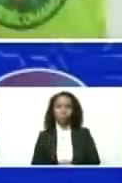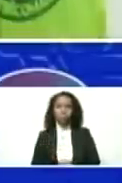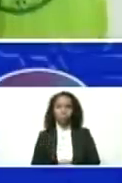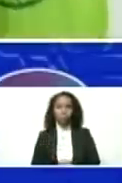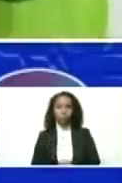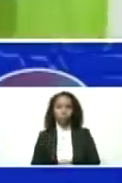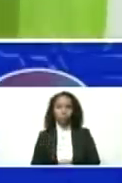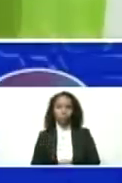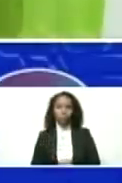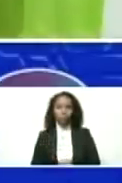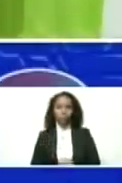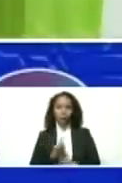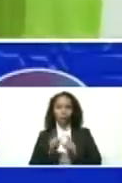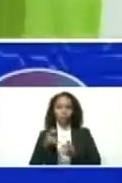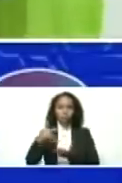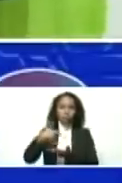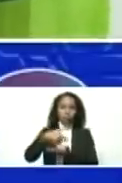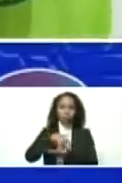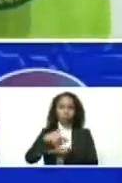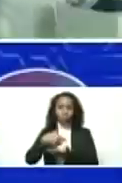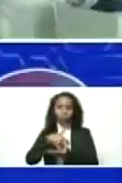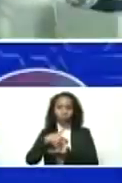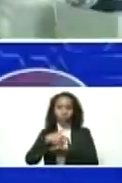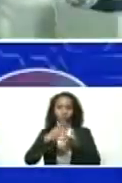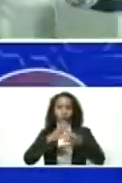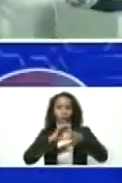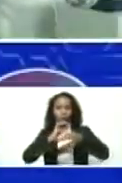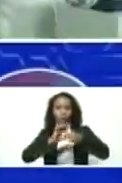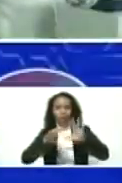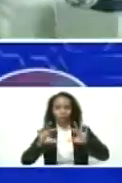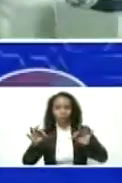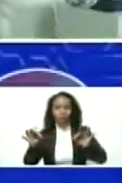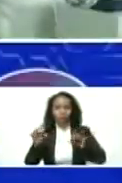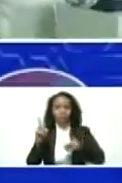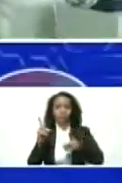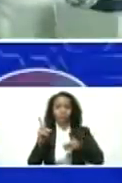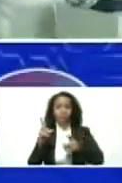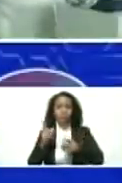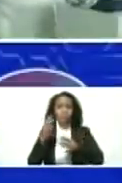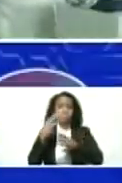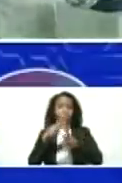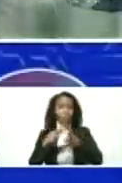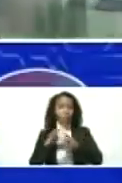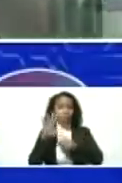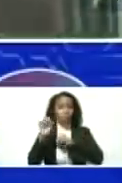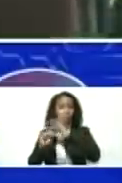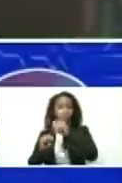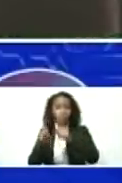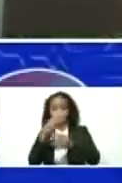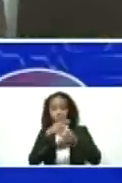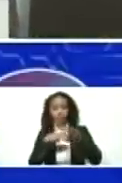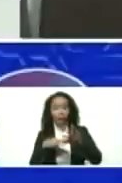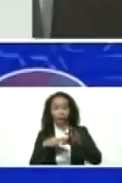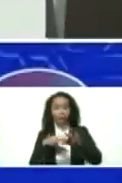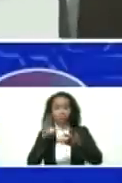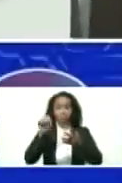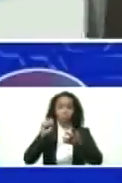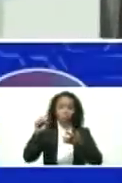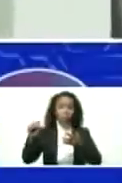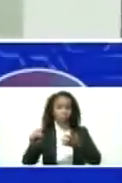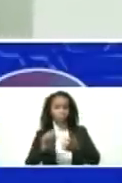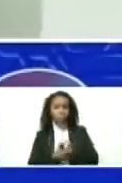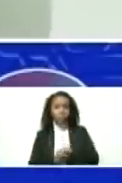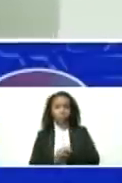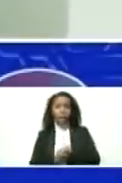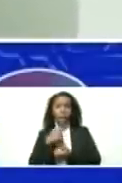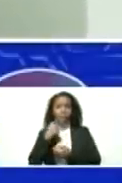Son los débiles en la cadena de suministro de insumos y materia prima.